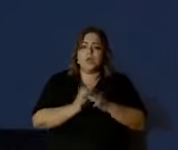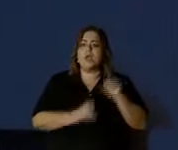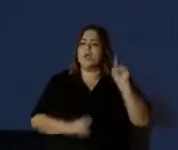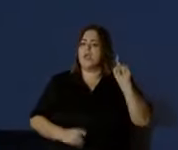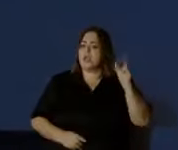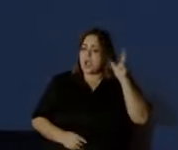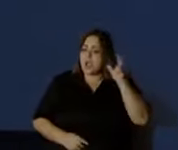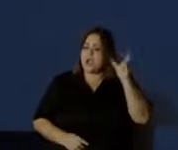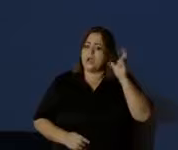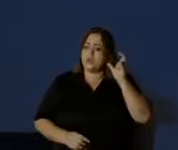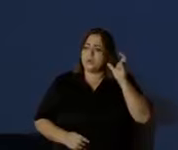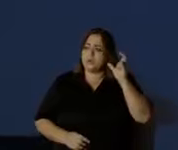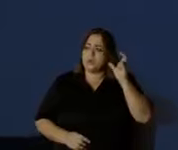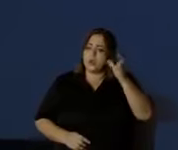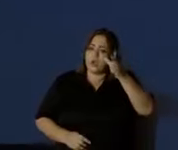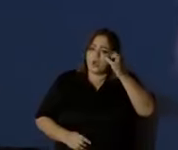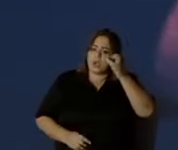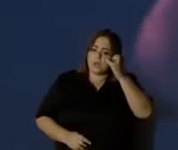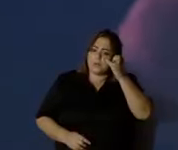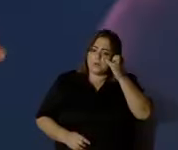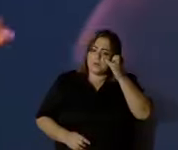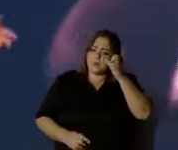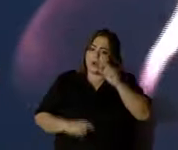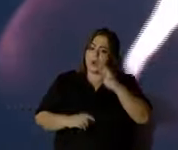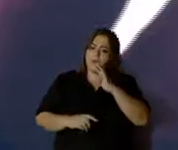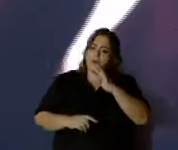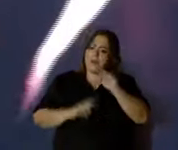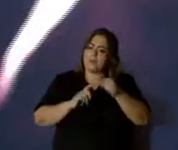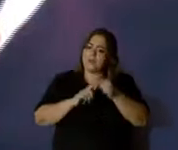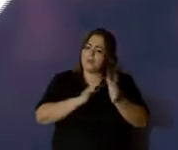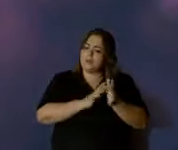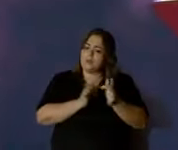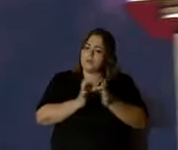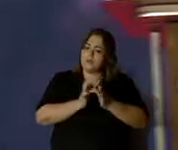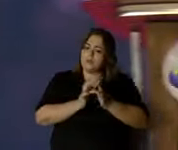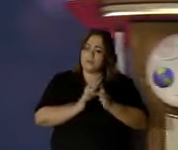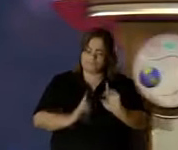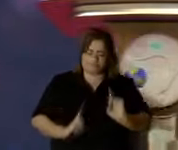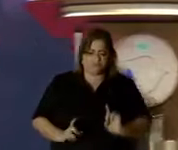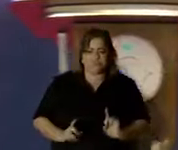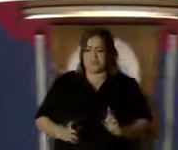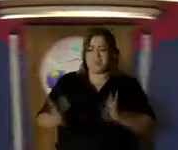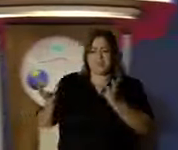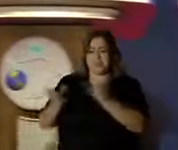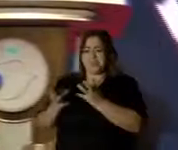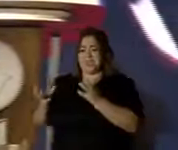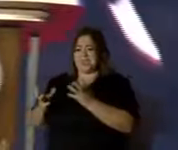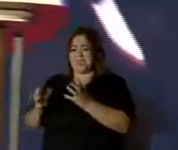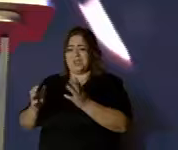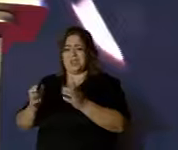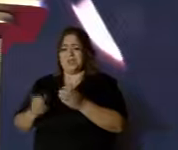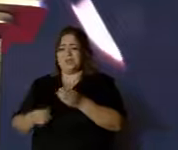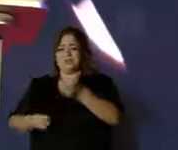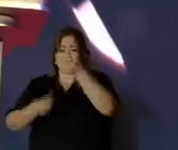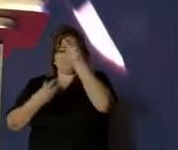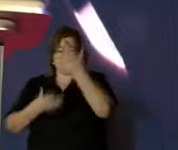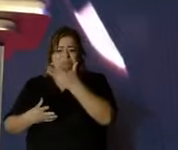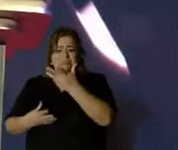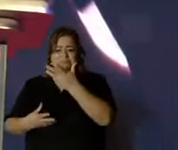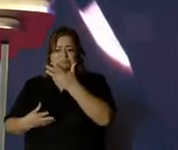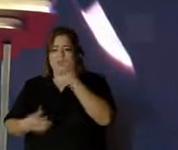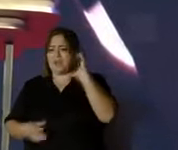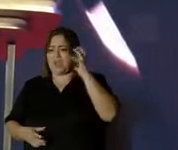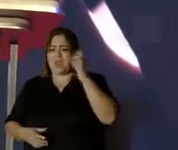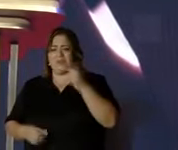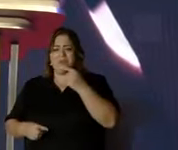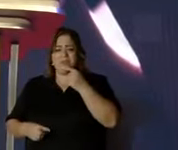de Jesús. Ella oyó hablar de Jesús. Iglesia, no quiero oír mensajes por la radio que uno le tira al otro y el otro tiene la